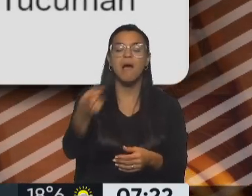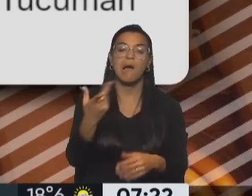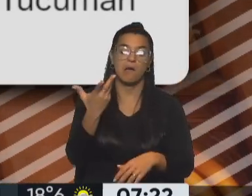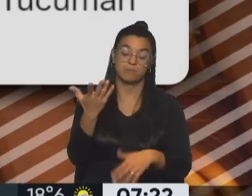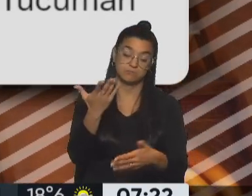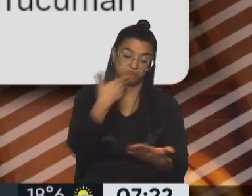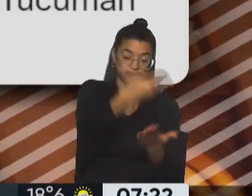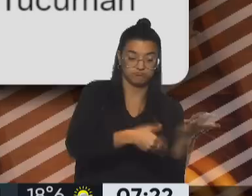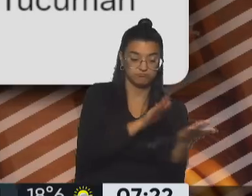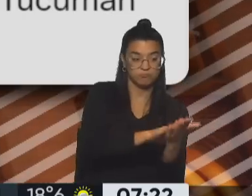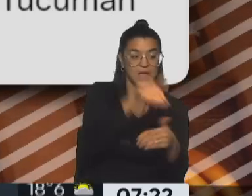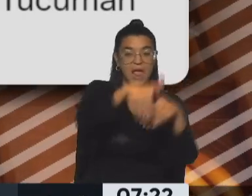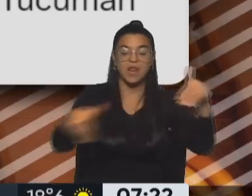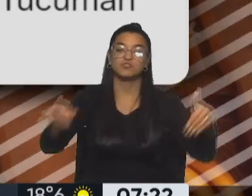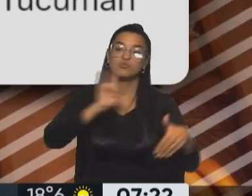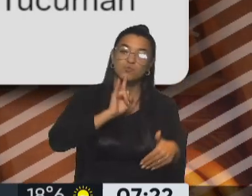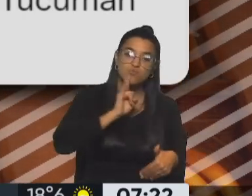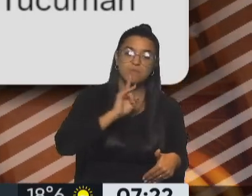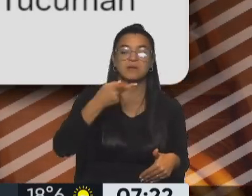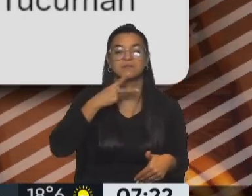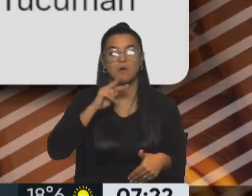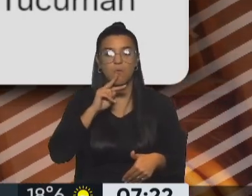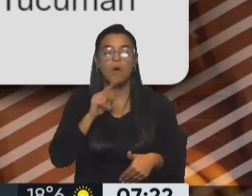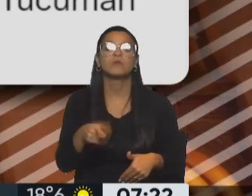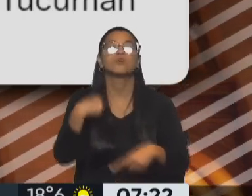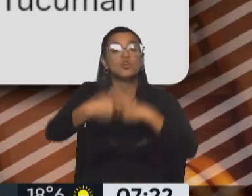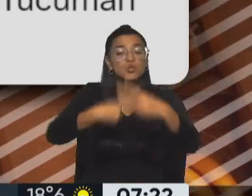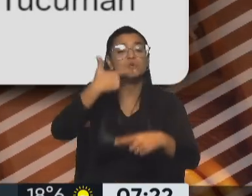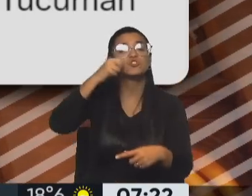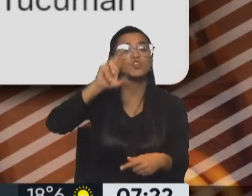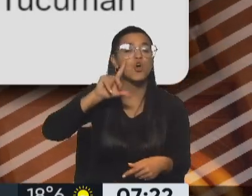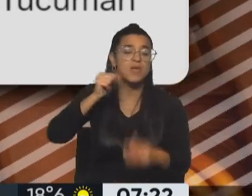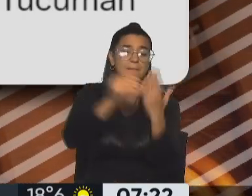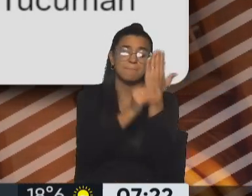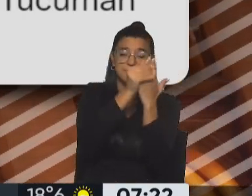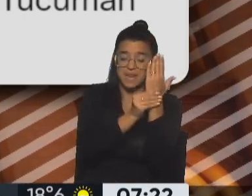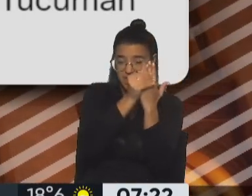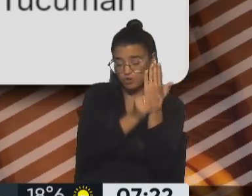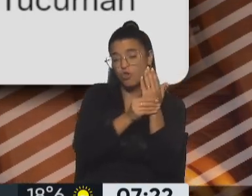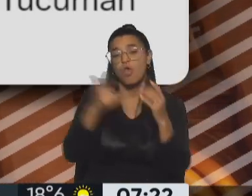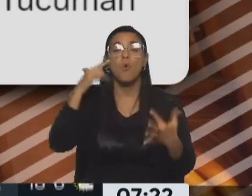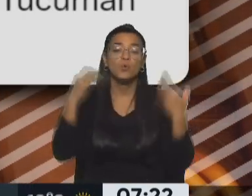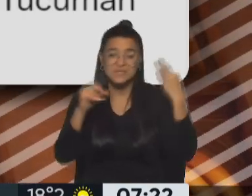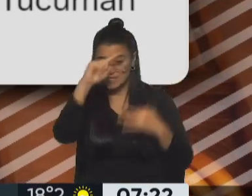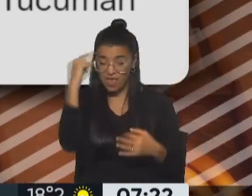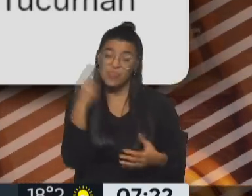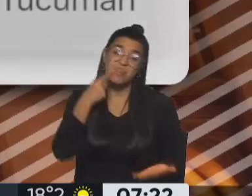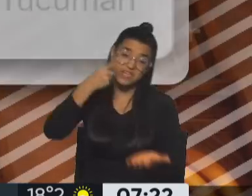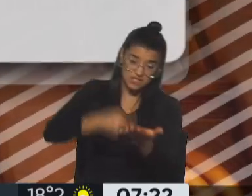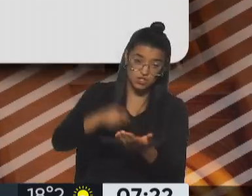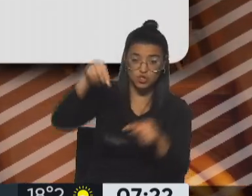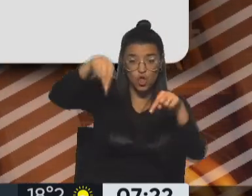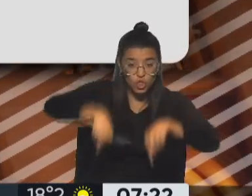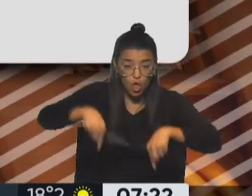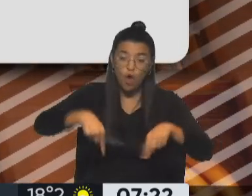elecciones de Tucumán y San Juan. Sigue Martín Soria, el ministro de Justicia de la Nación. La decisión de la Corte Suprema de hoy